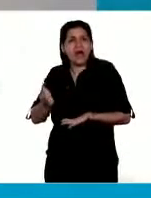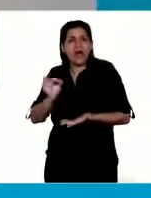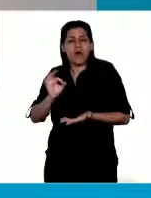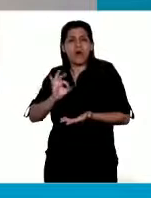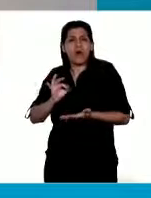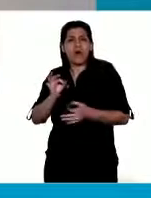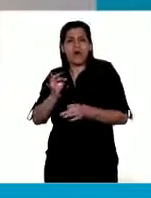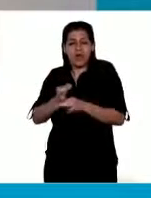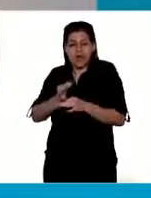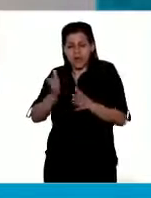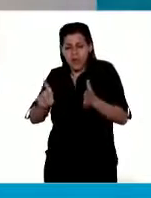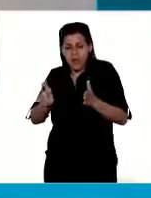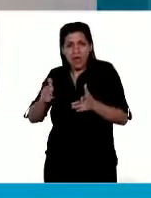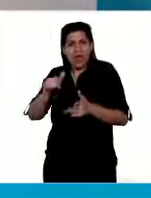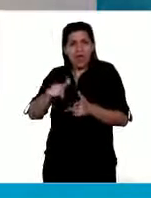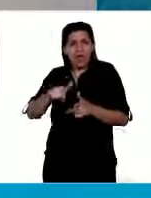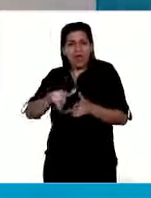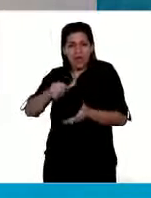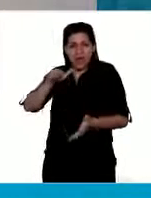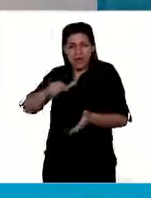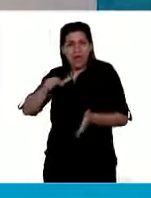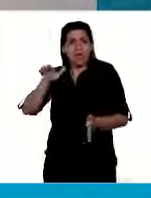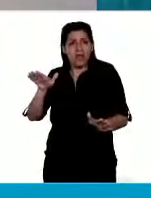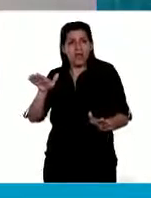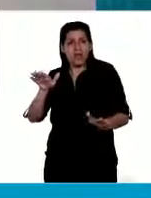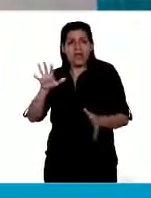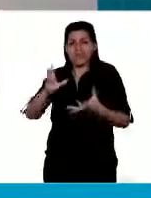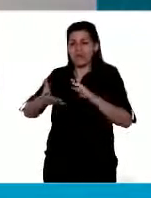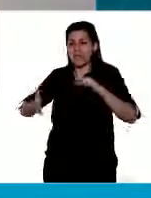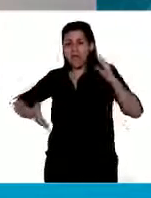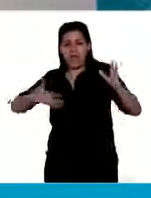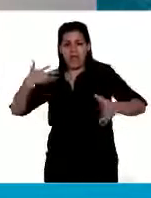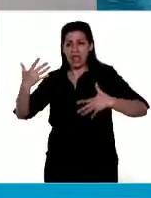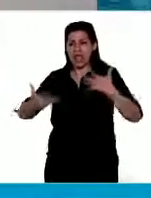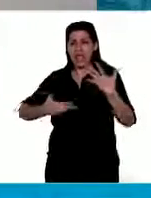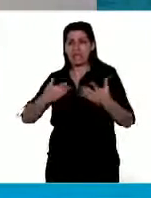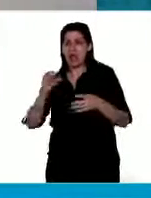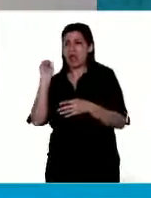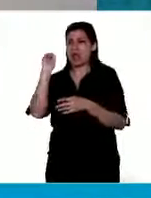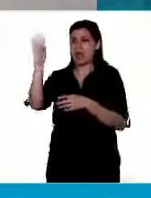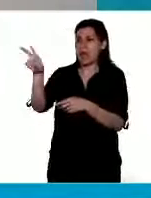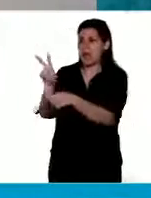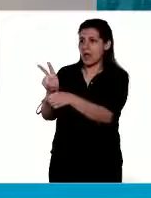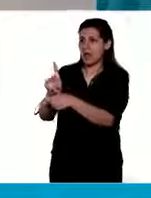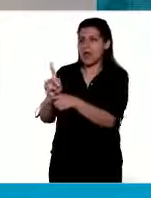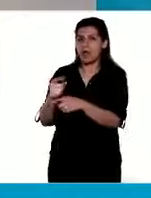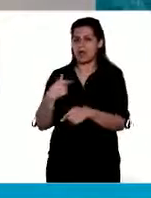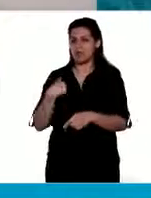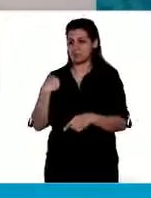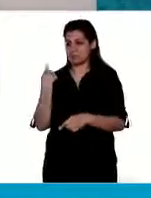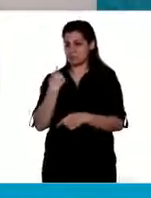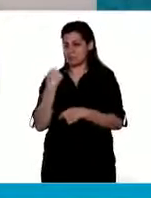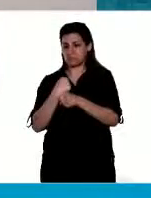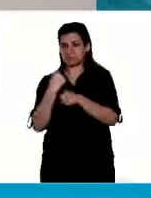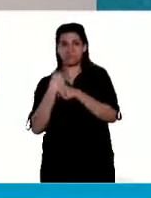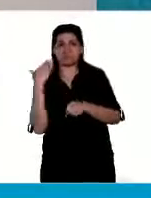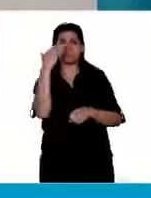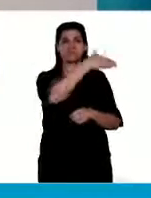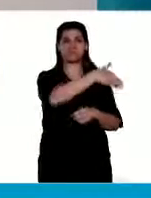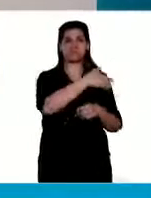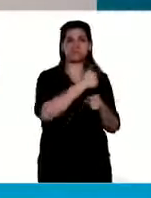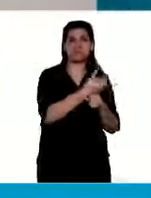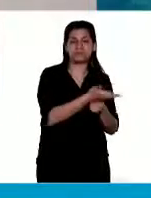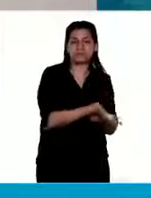escolar y tienen que hacer miles de malabares para poder ubicarlos mientras ellas prestan servicio. Y no solamente eso,